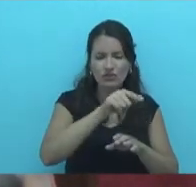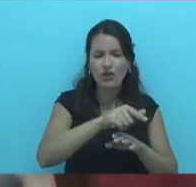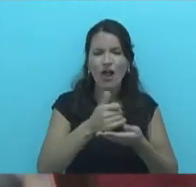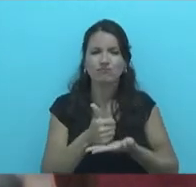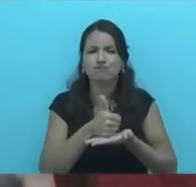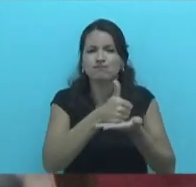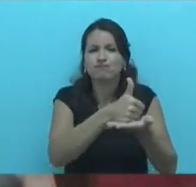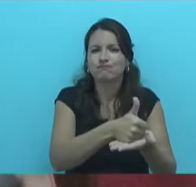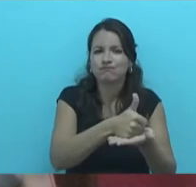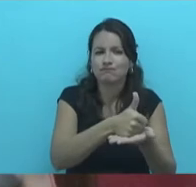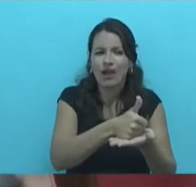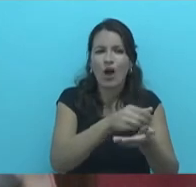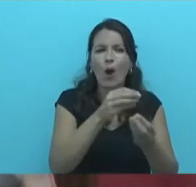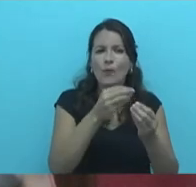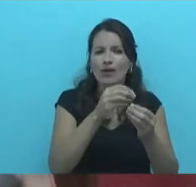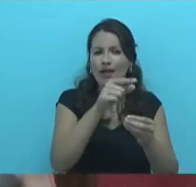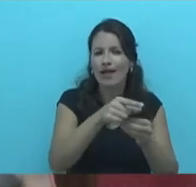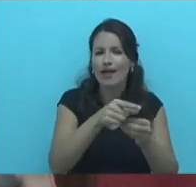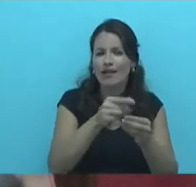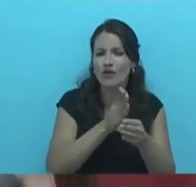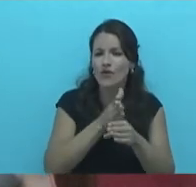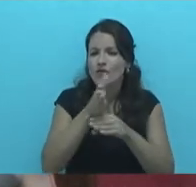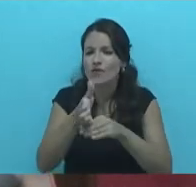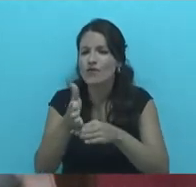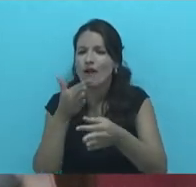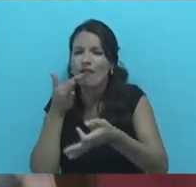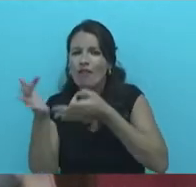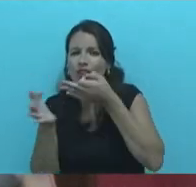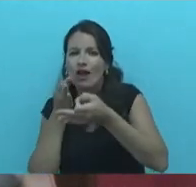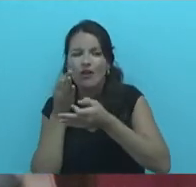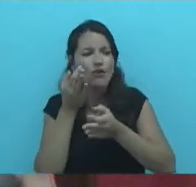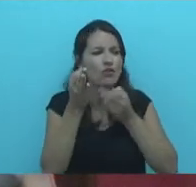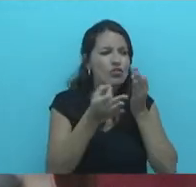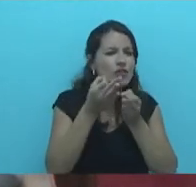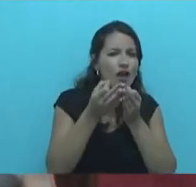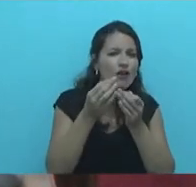la mediación que logró la paz en la Guerra del Chaco.